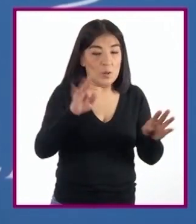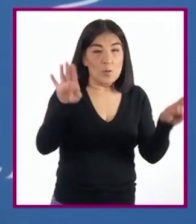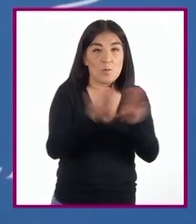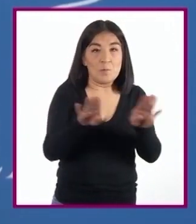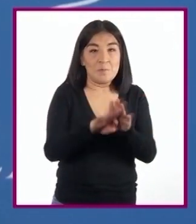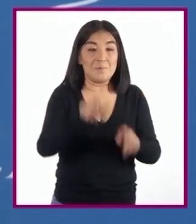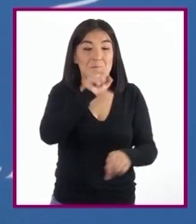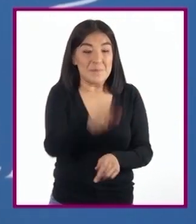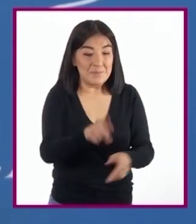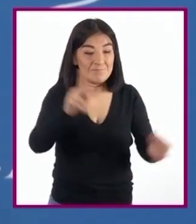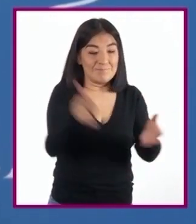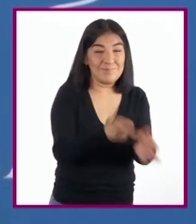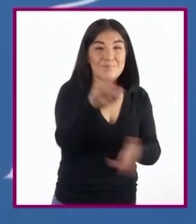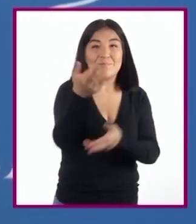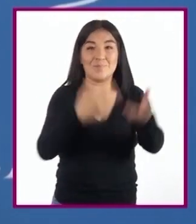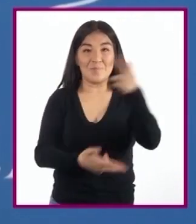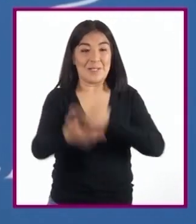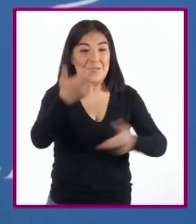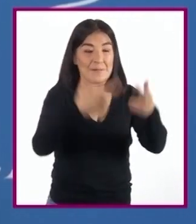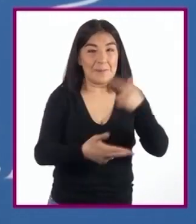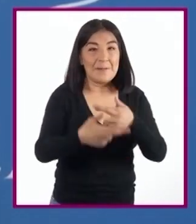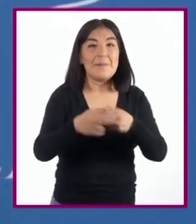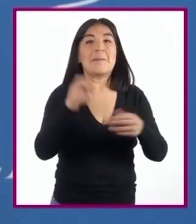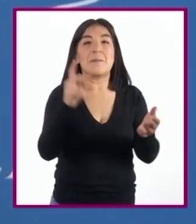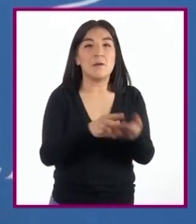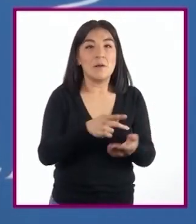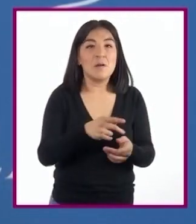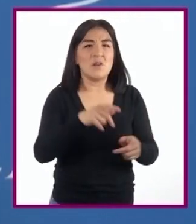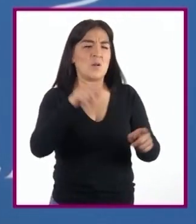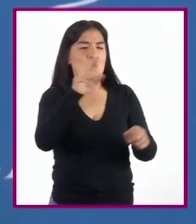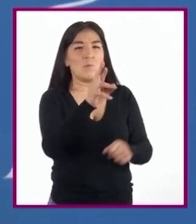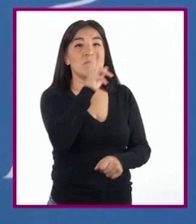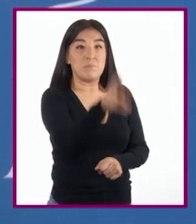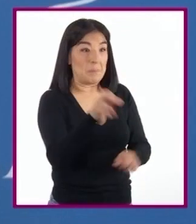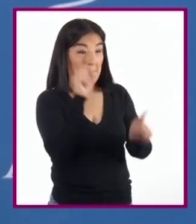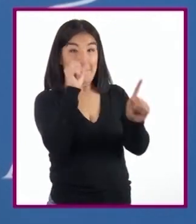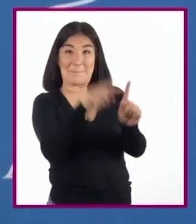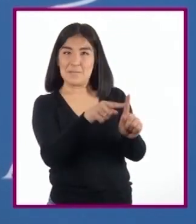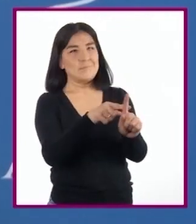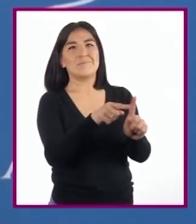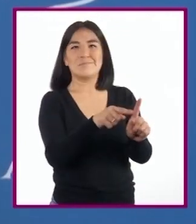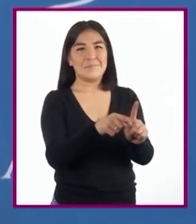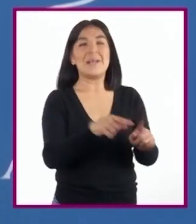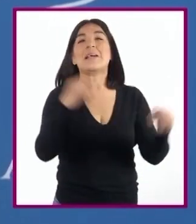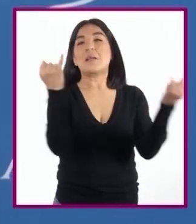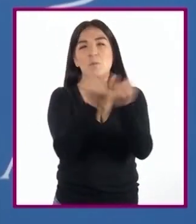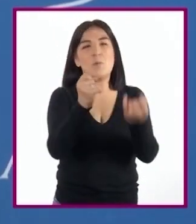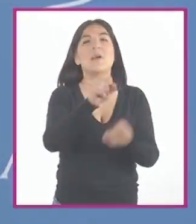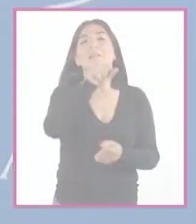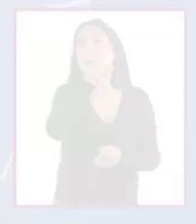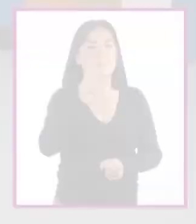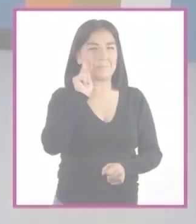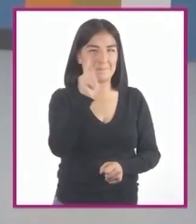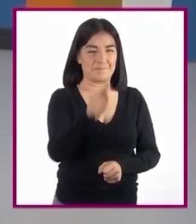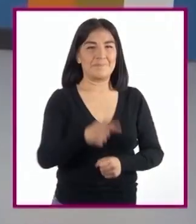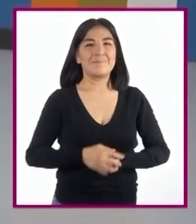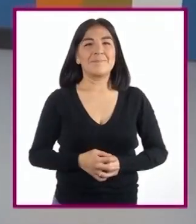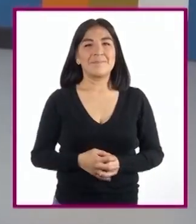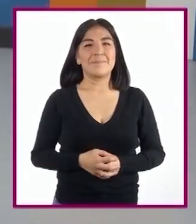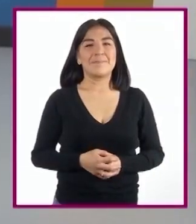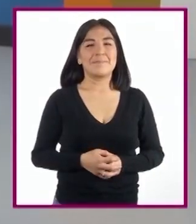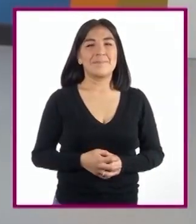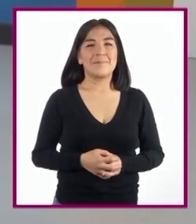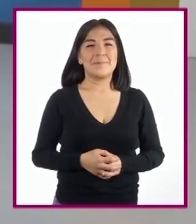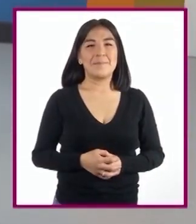mismas condiciones, el resultado que se observa no siempre es el mismo y tampoco es predecible. En la